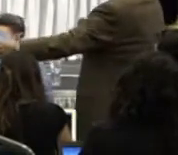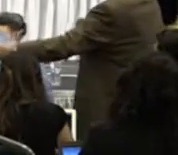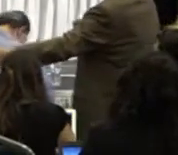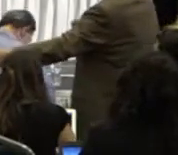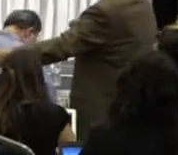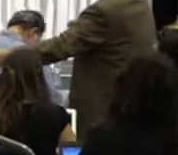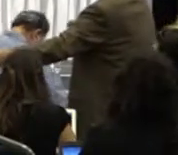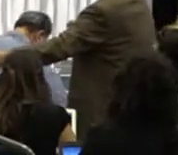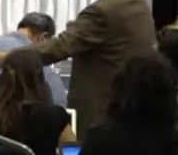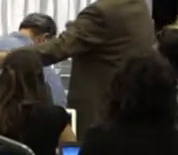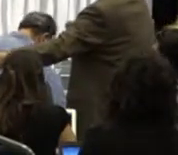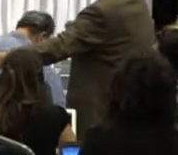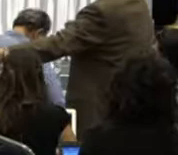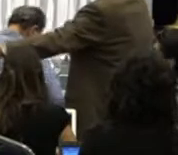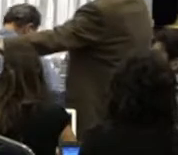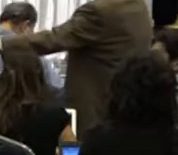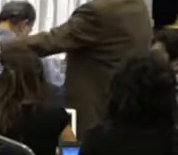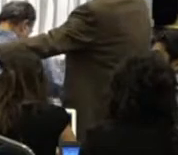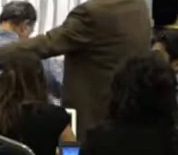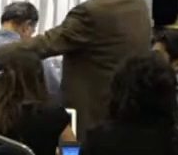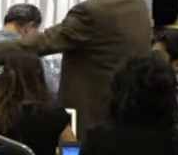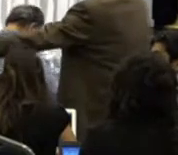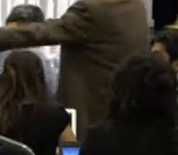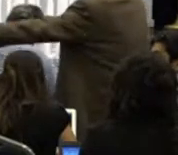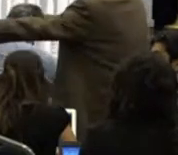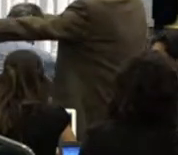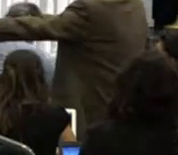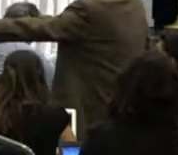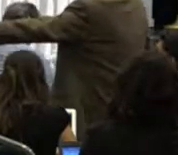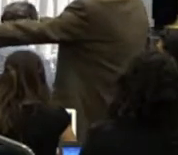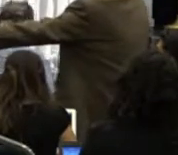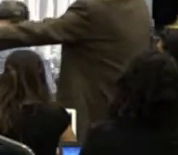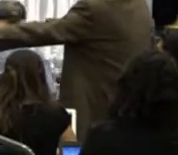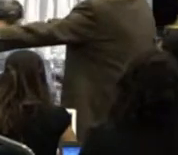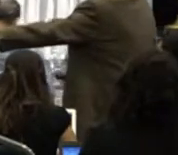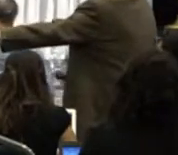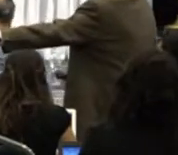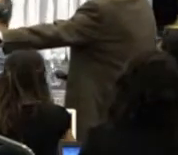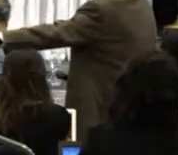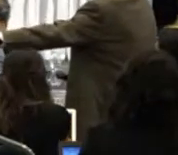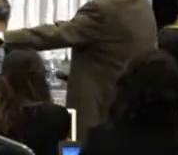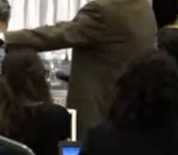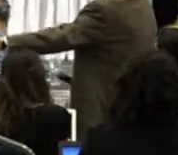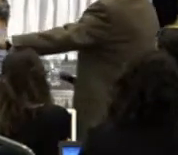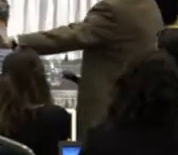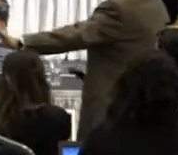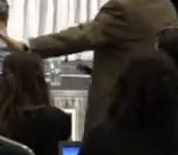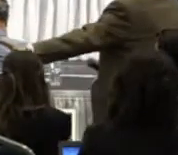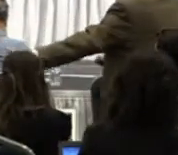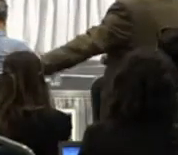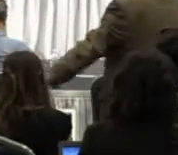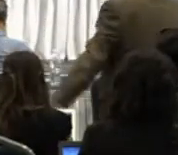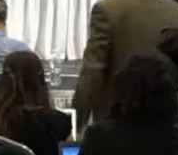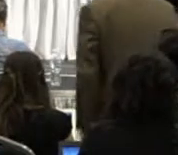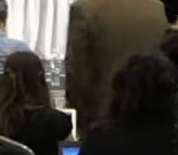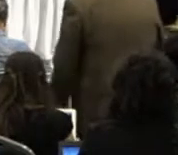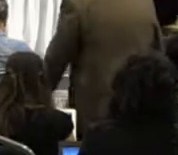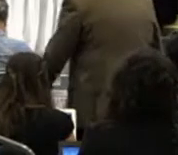En cuanto a tu segunda pregunta, ese es un tema que tendrías que preguntarle directamente al Departamento del Tesoro